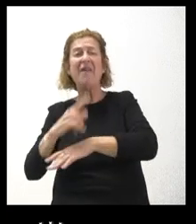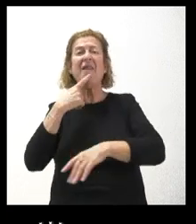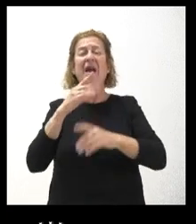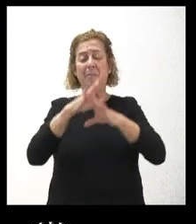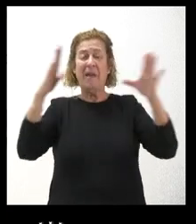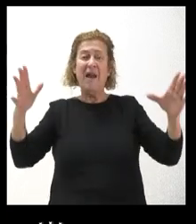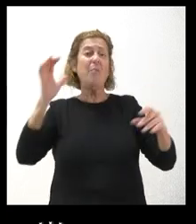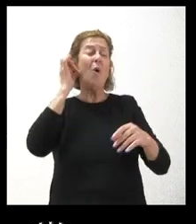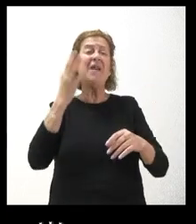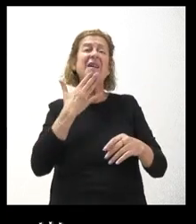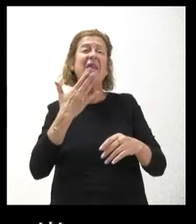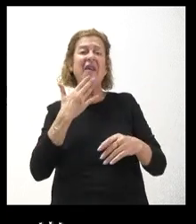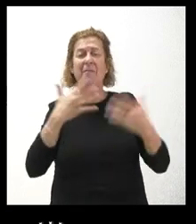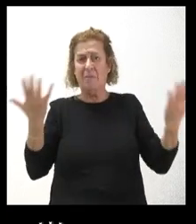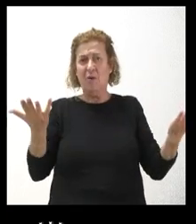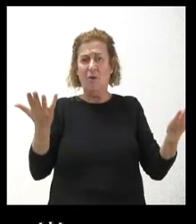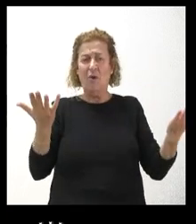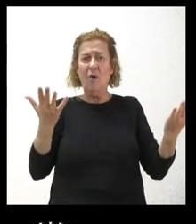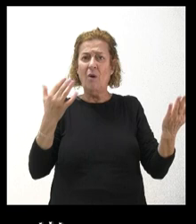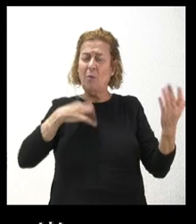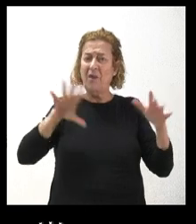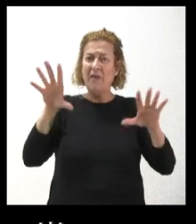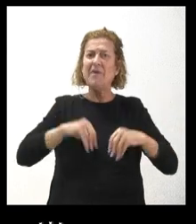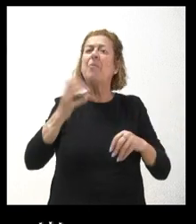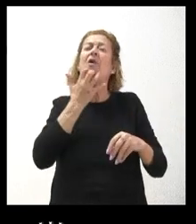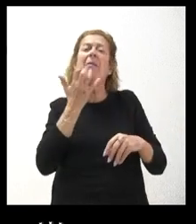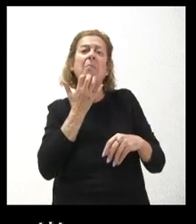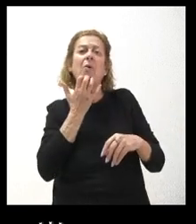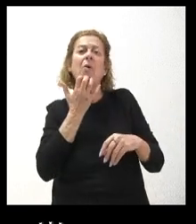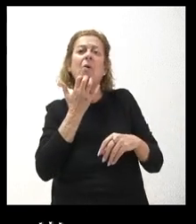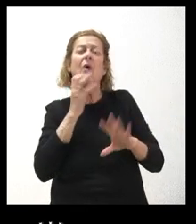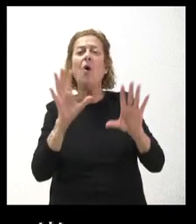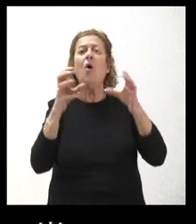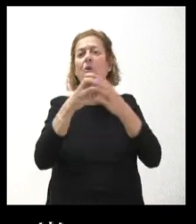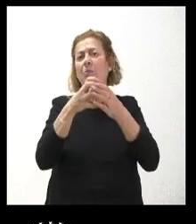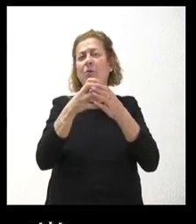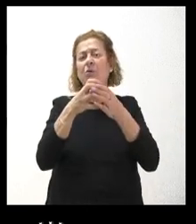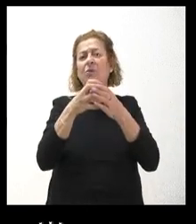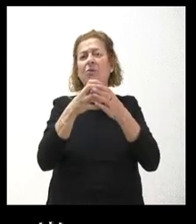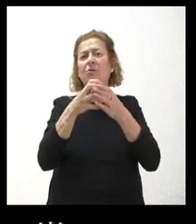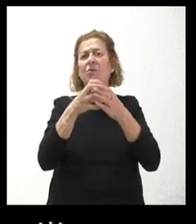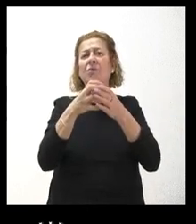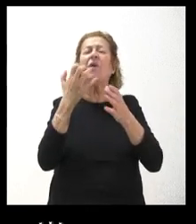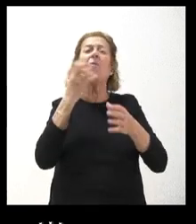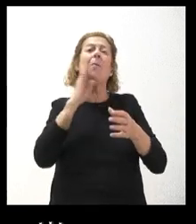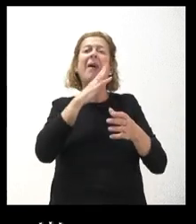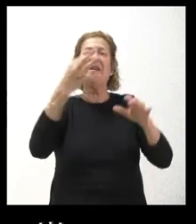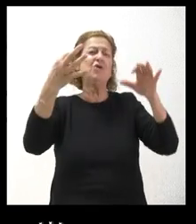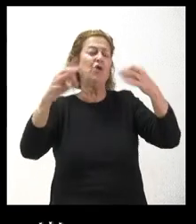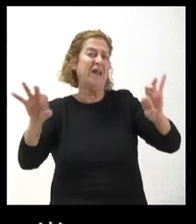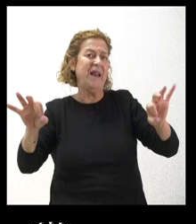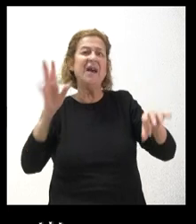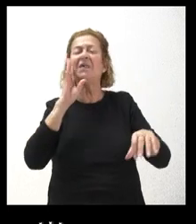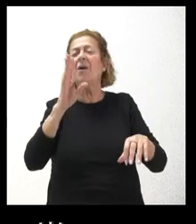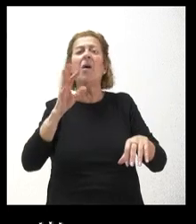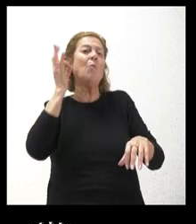mujeres Y tal Pero van a admitir a por ejemplo a colectivos como las madres solteras las mujeres